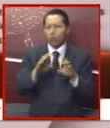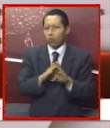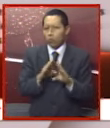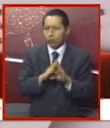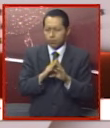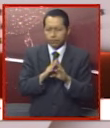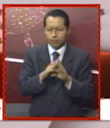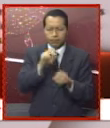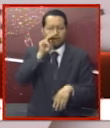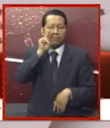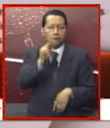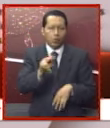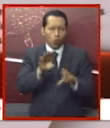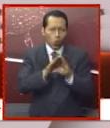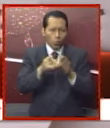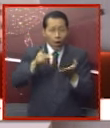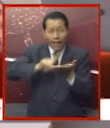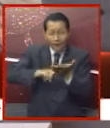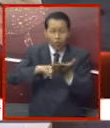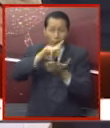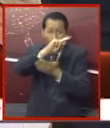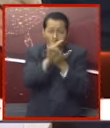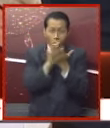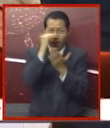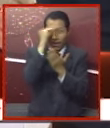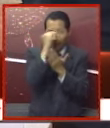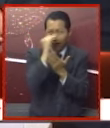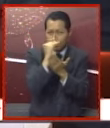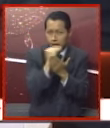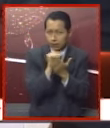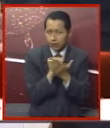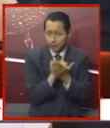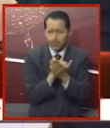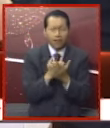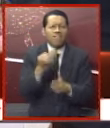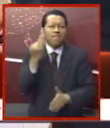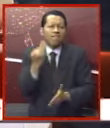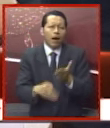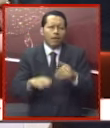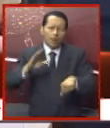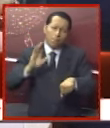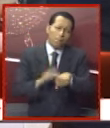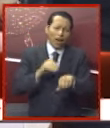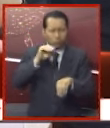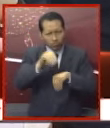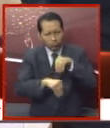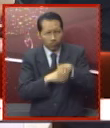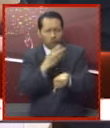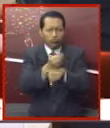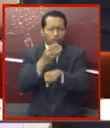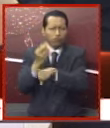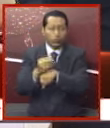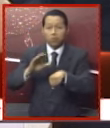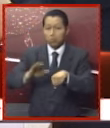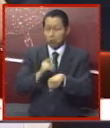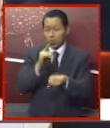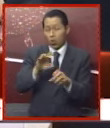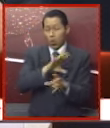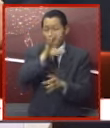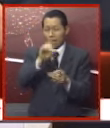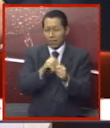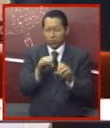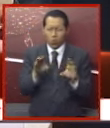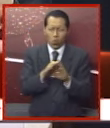el hecho de que los contenidos siguen siendo poco estimulantes y en consecuencia alrededor de la mitad